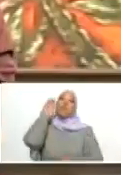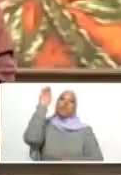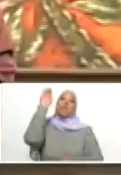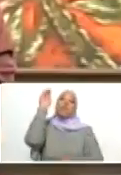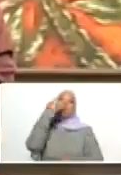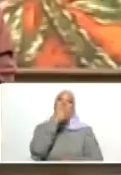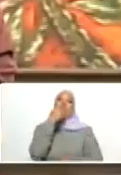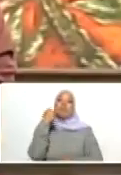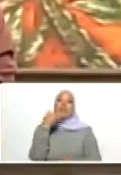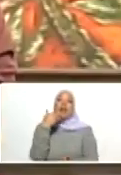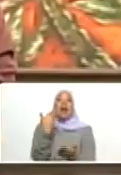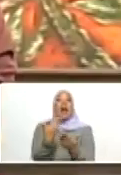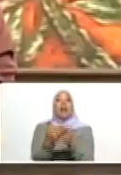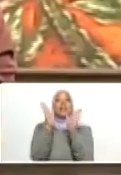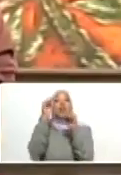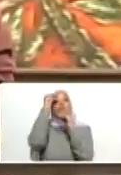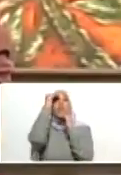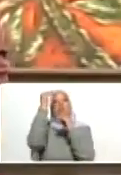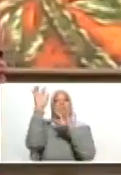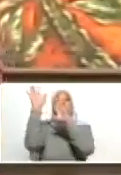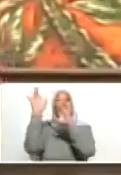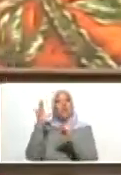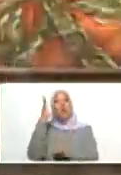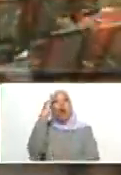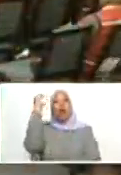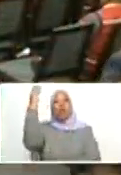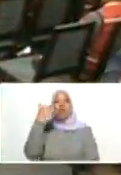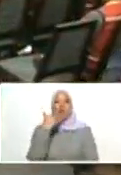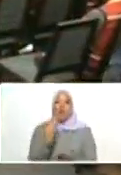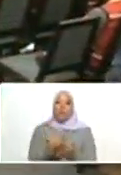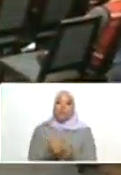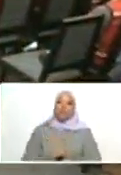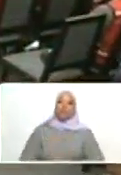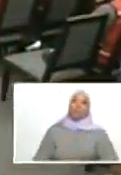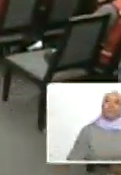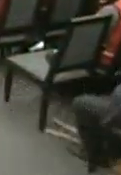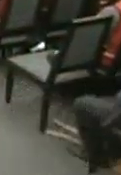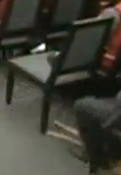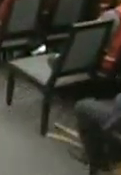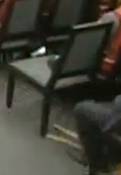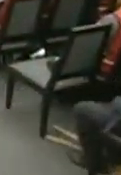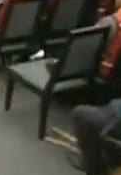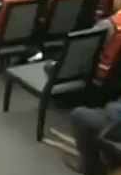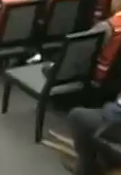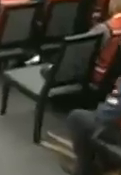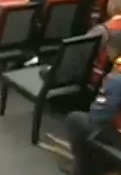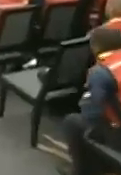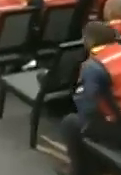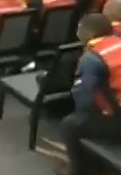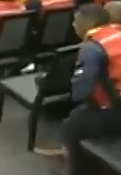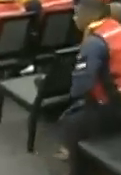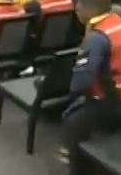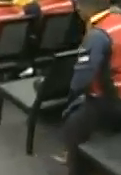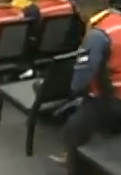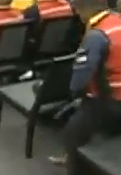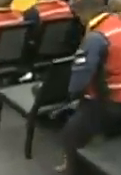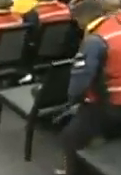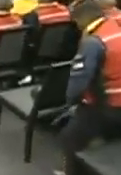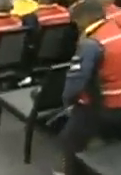adelante. Muchas gracias. Que Dios los bendiga por siempre. Gracias. Han sido las palabras del presidente